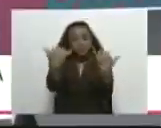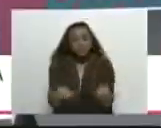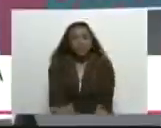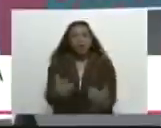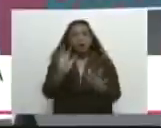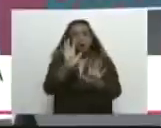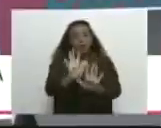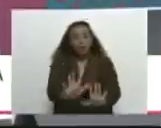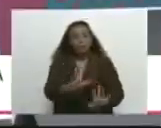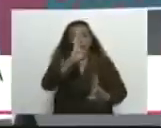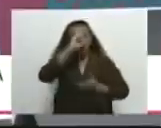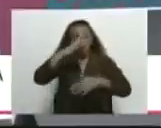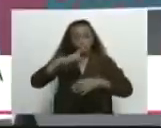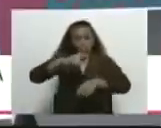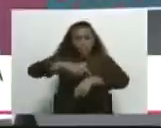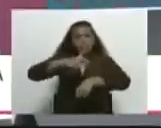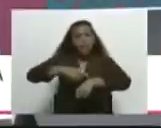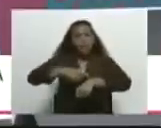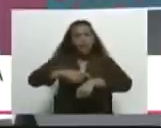de respeto.